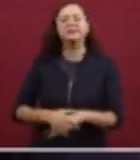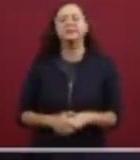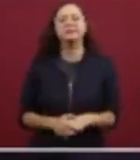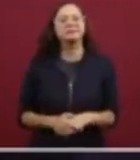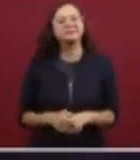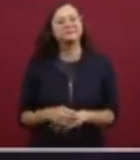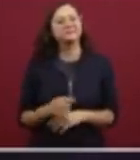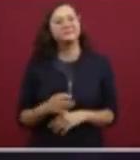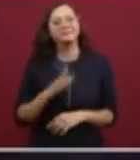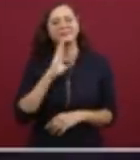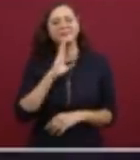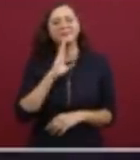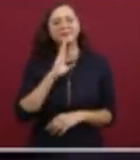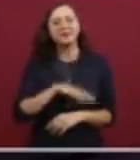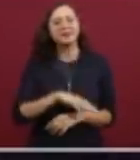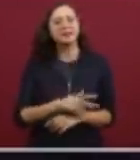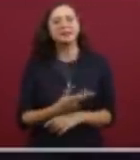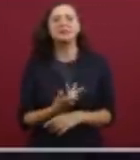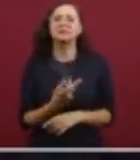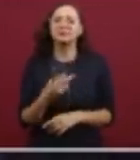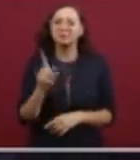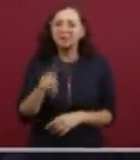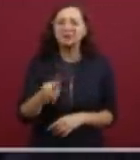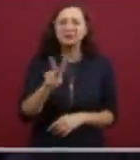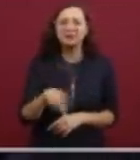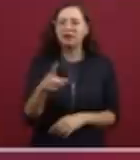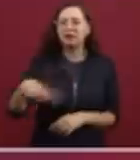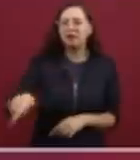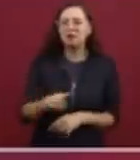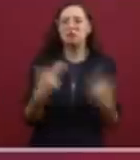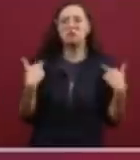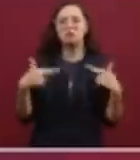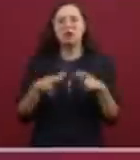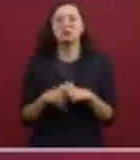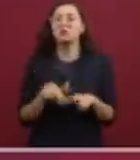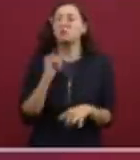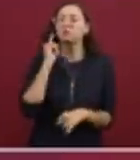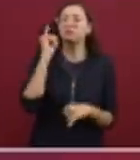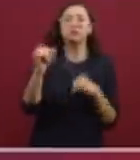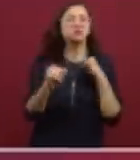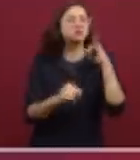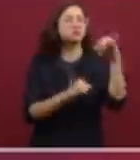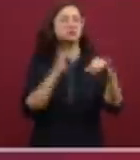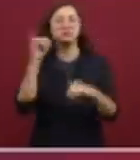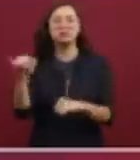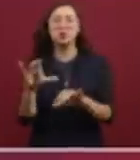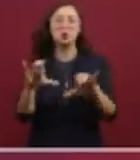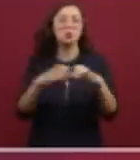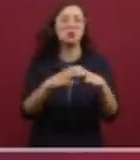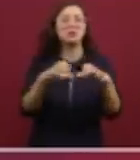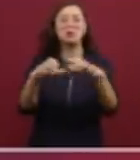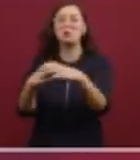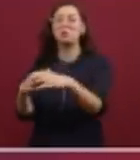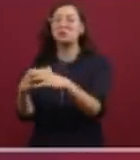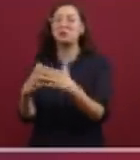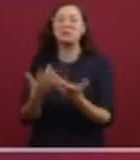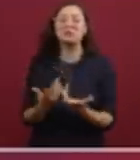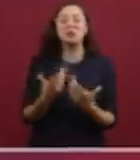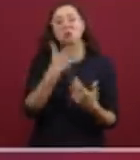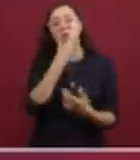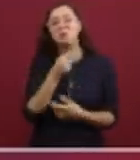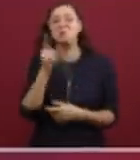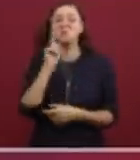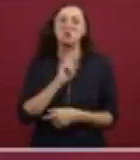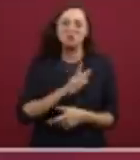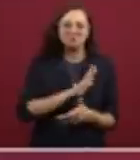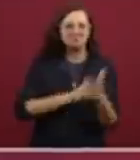son los que están trabajando en las comunidades más apartadas, en las escuelas, maestras, maestros,